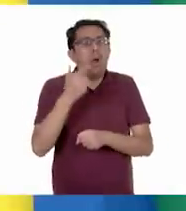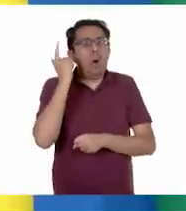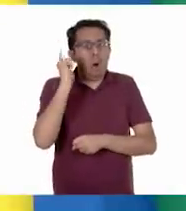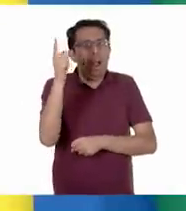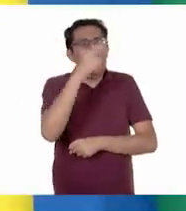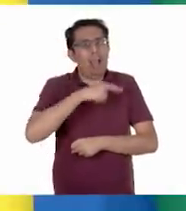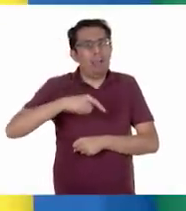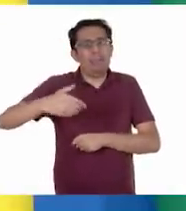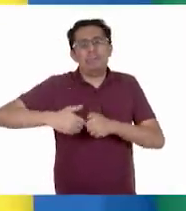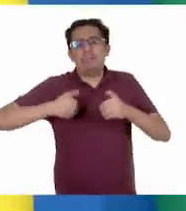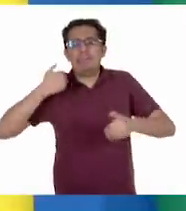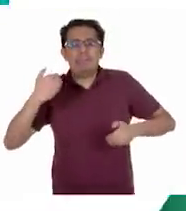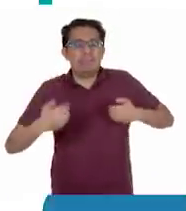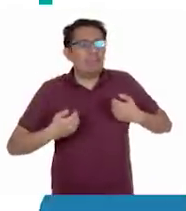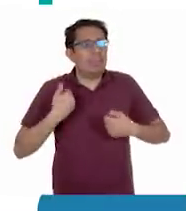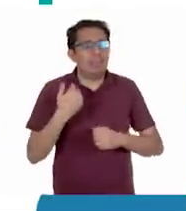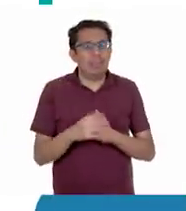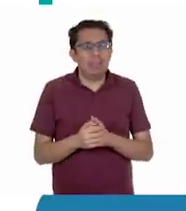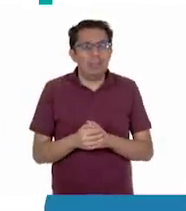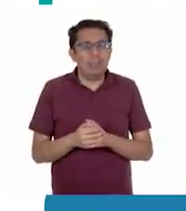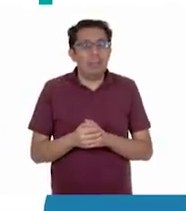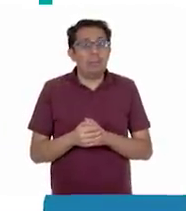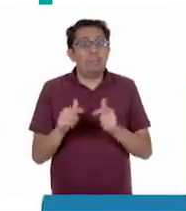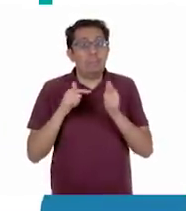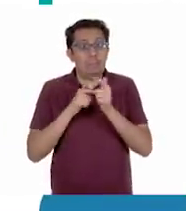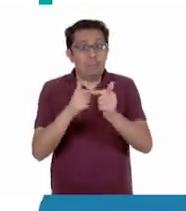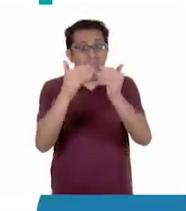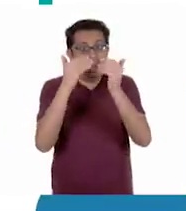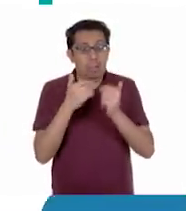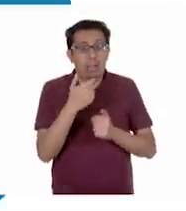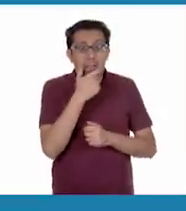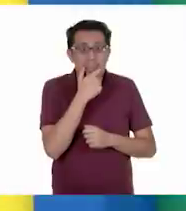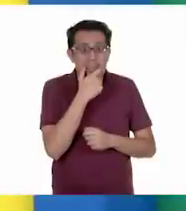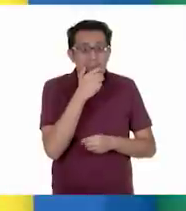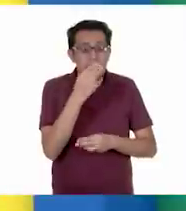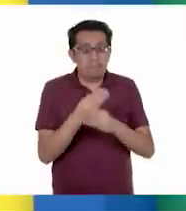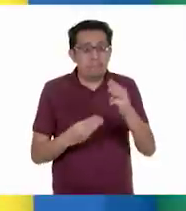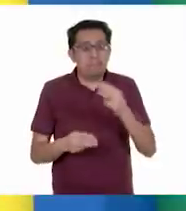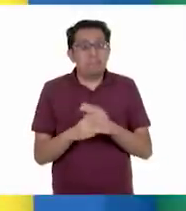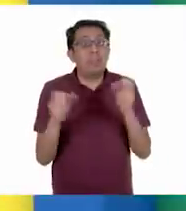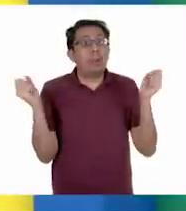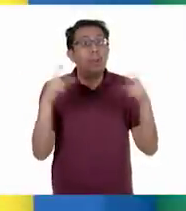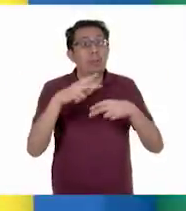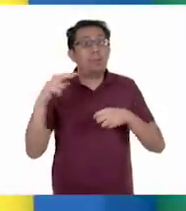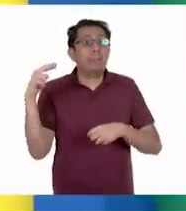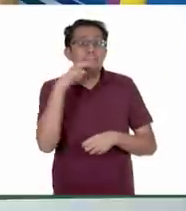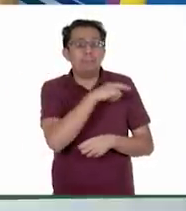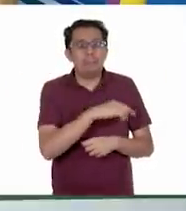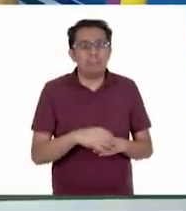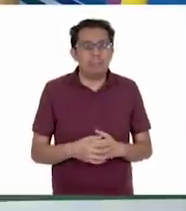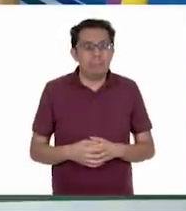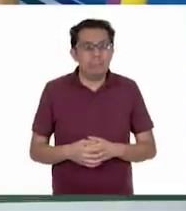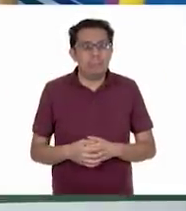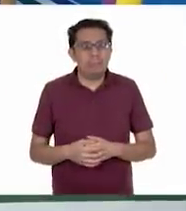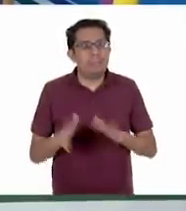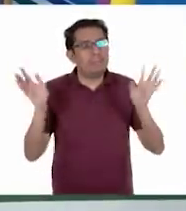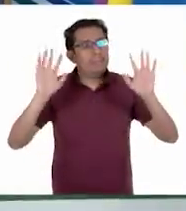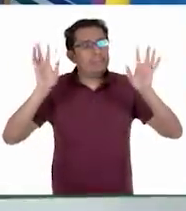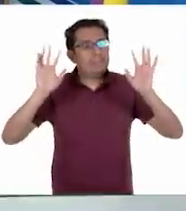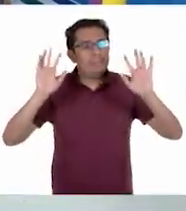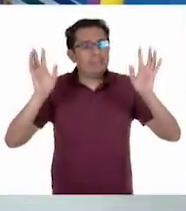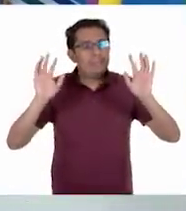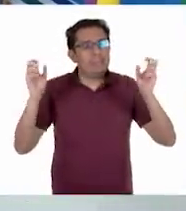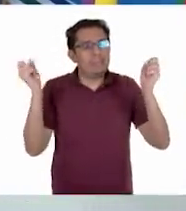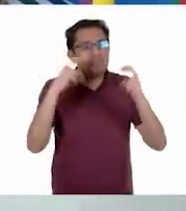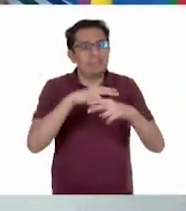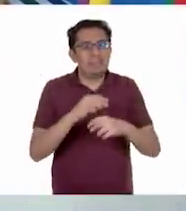disfrutado tanto como nosotros. A continuación, inglés. Nos vemos, hasta la próxima. Nos Adiós. vemos. Hasta